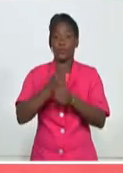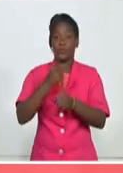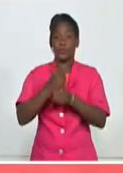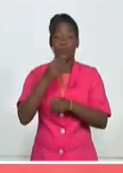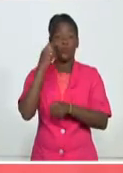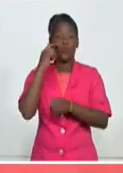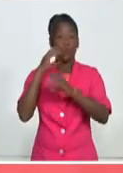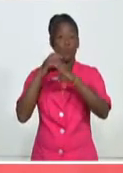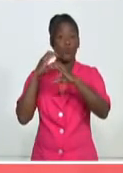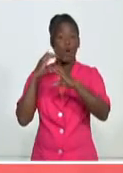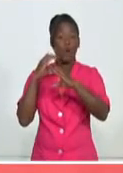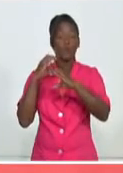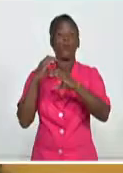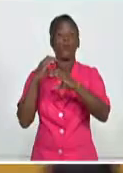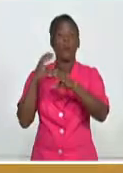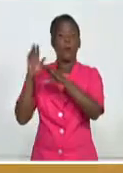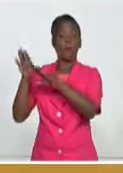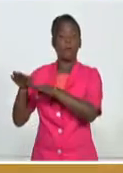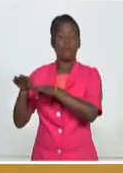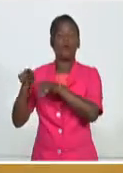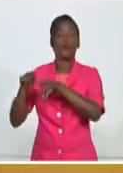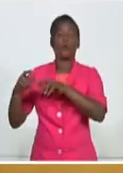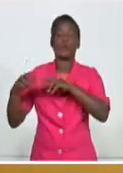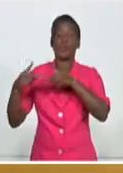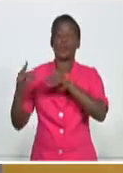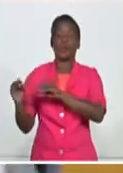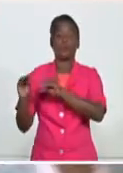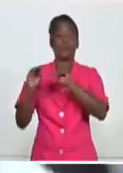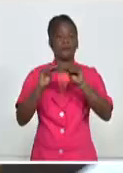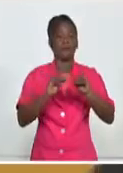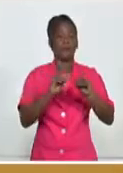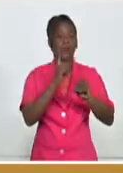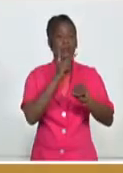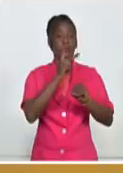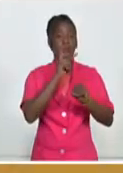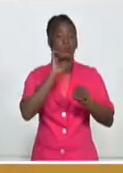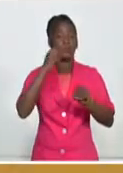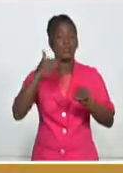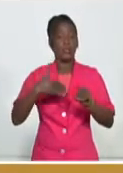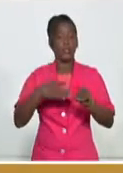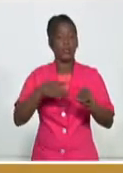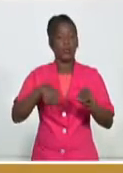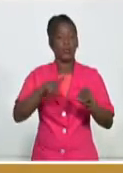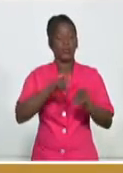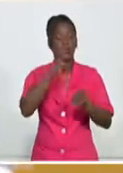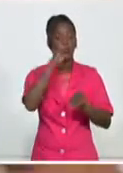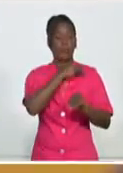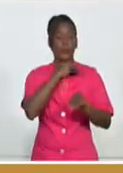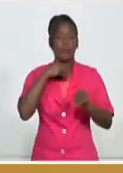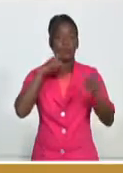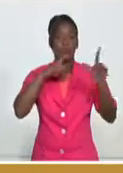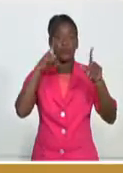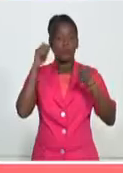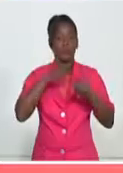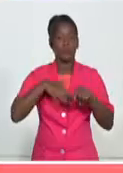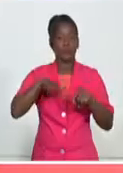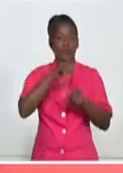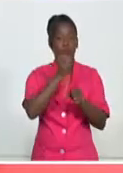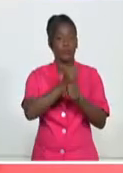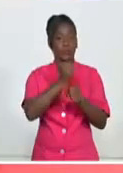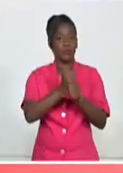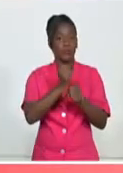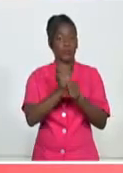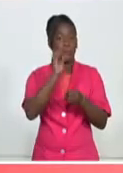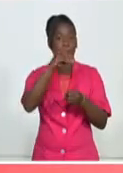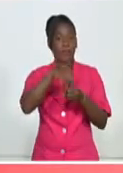48 años en servicio a salud dando muestras de que tenemos que contribuir con esta